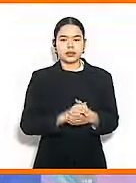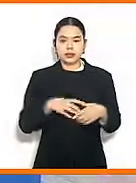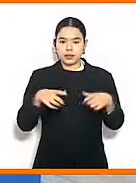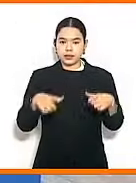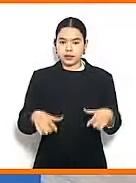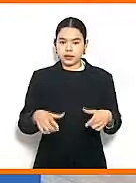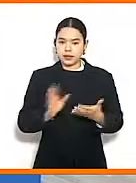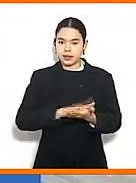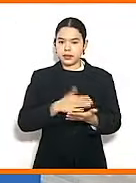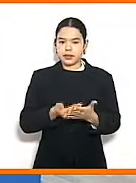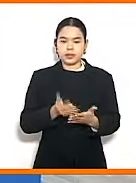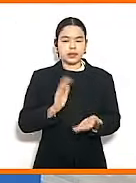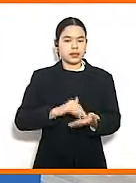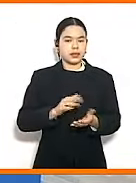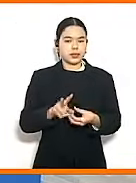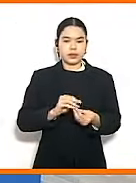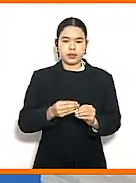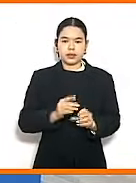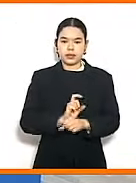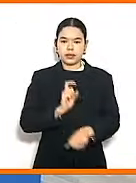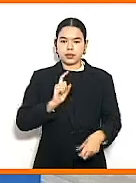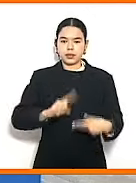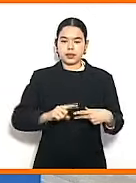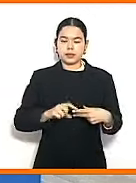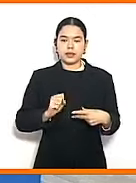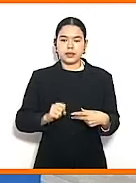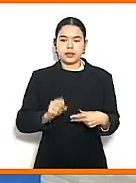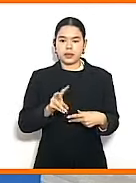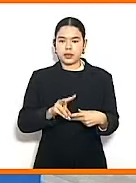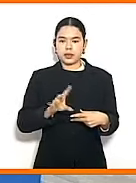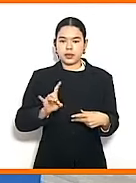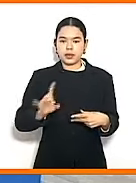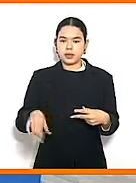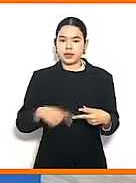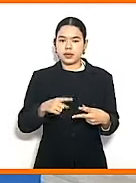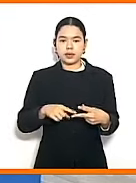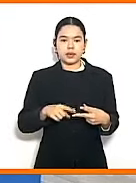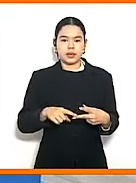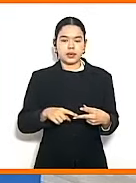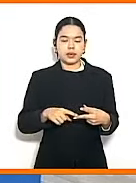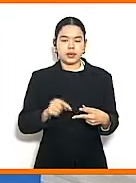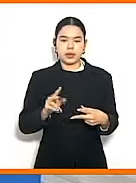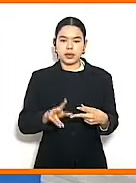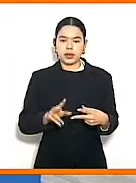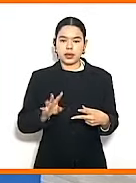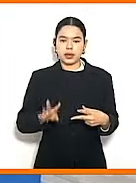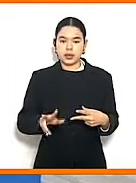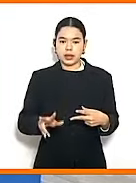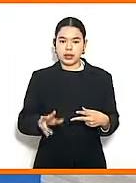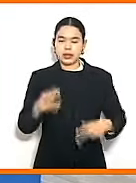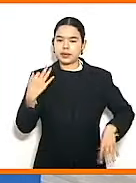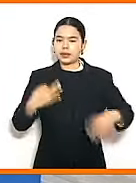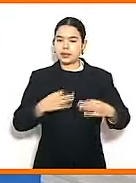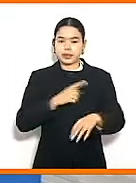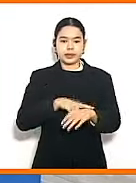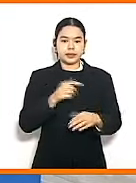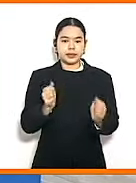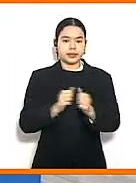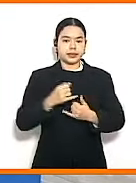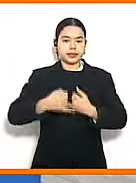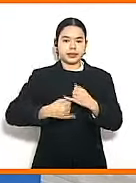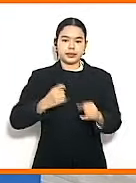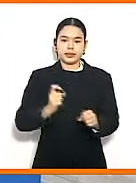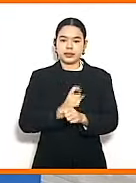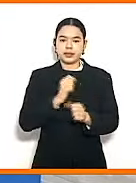Con gusto repito los números ganadores. Posición 1, 28. Posición 2, 33. Y ahora sí, acompáñenme a